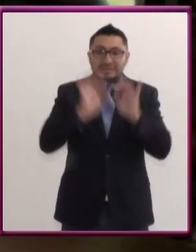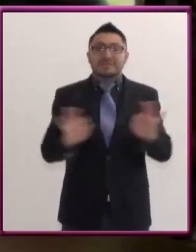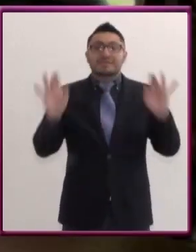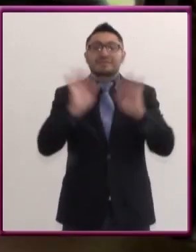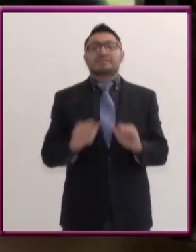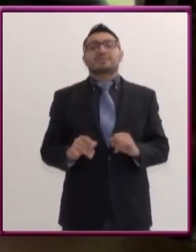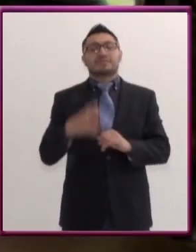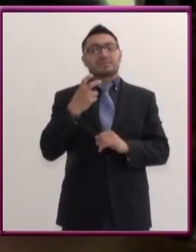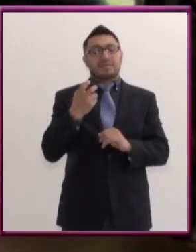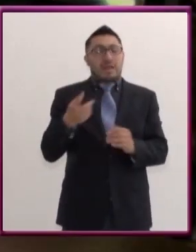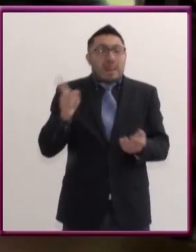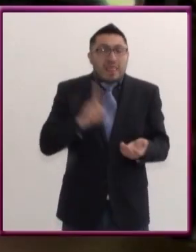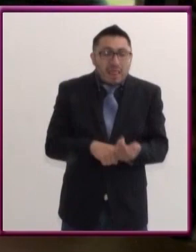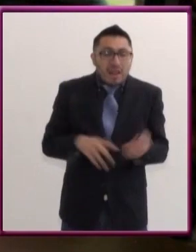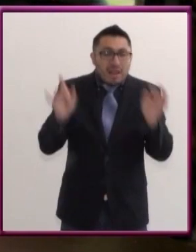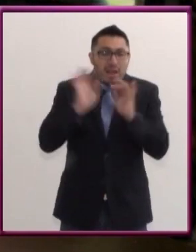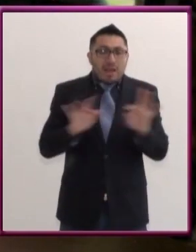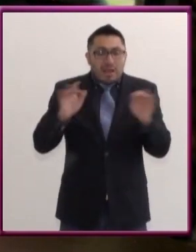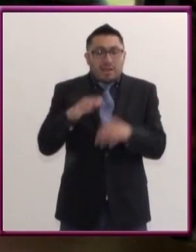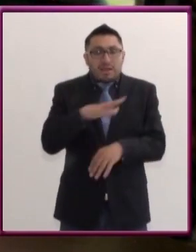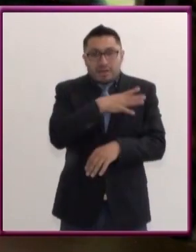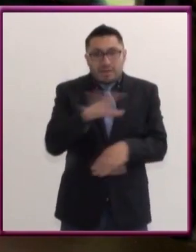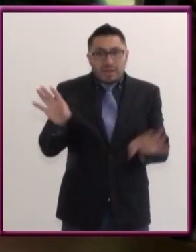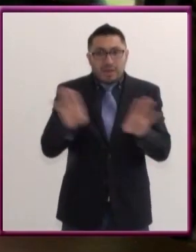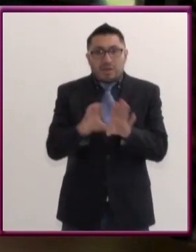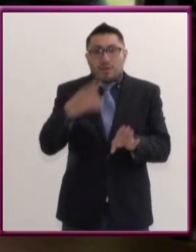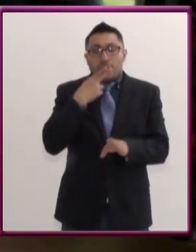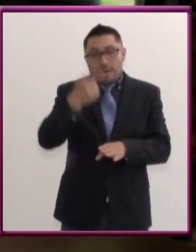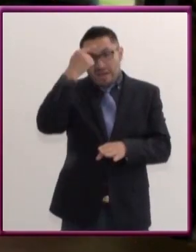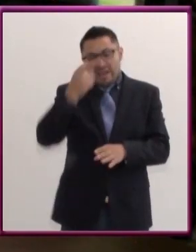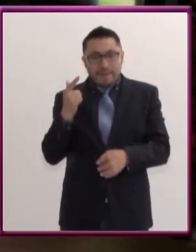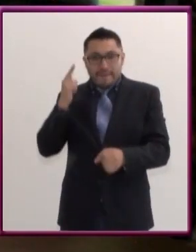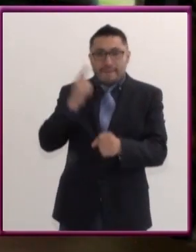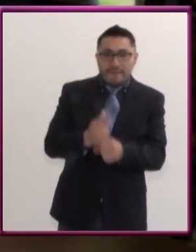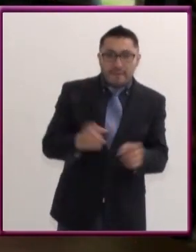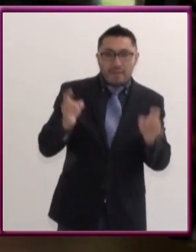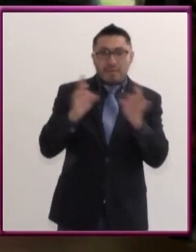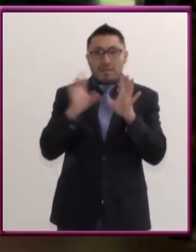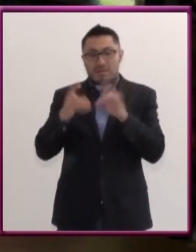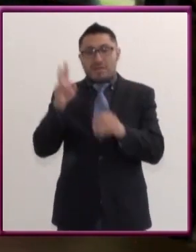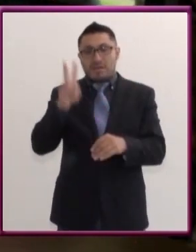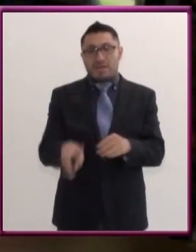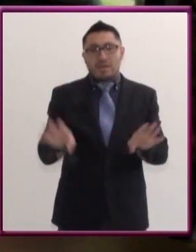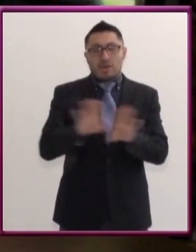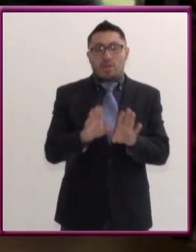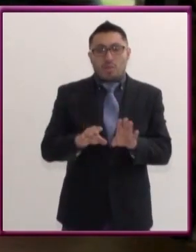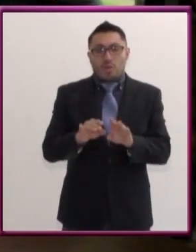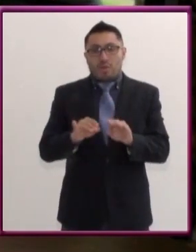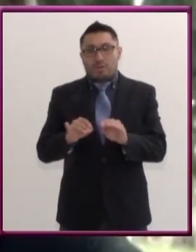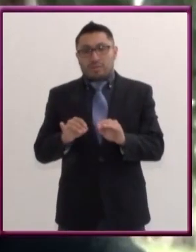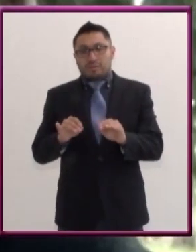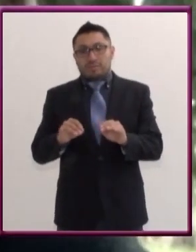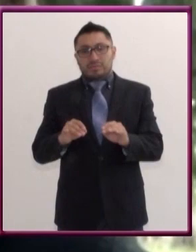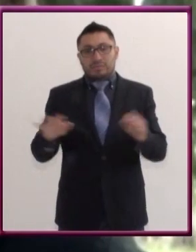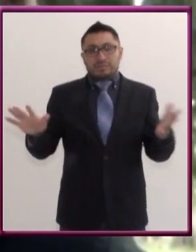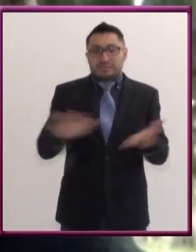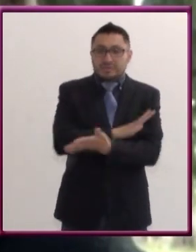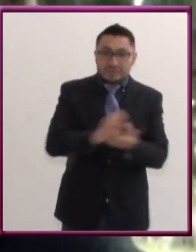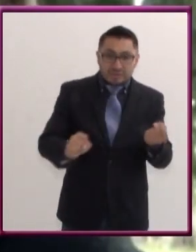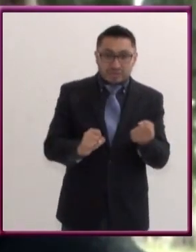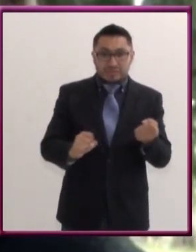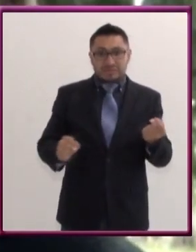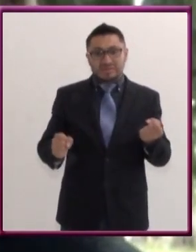cómputo? En el cómputo generalmente se utiliza para simular fenómenos reales como turbulencias, crecimientos